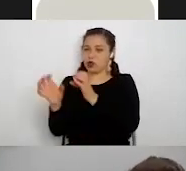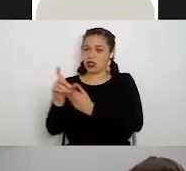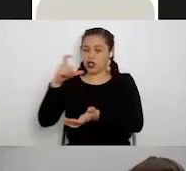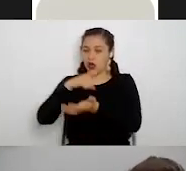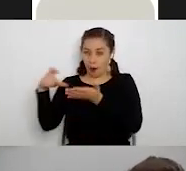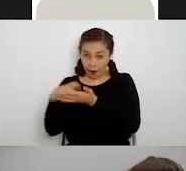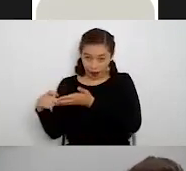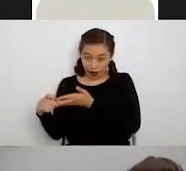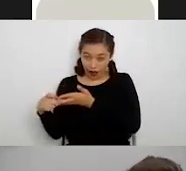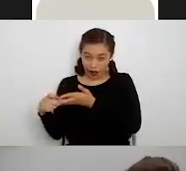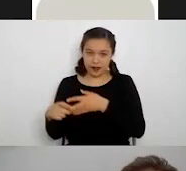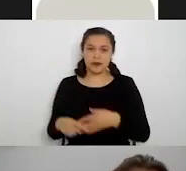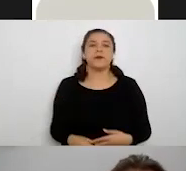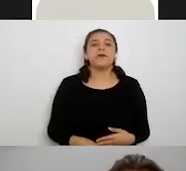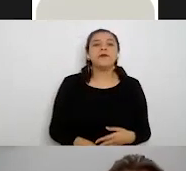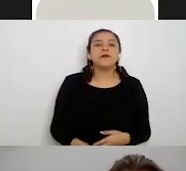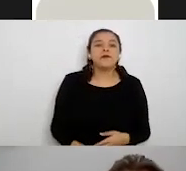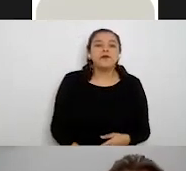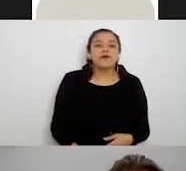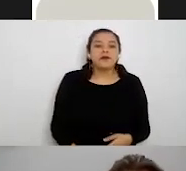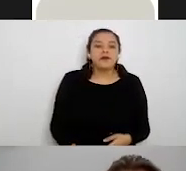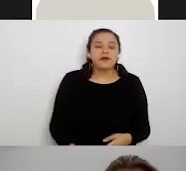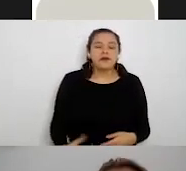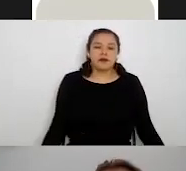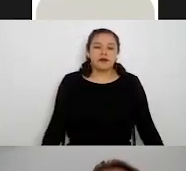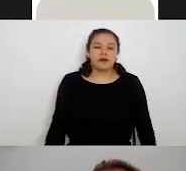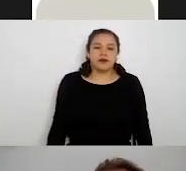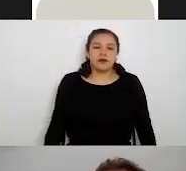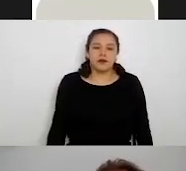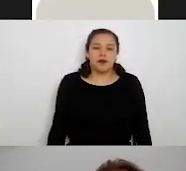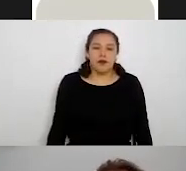Igual aquí como pongo desde antes de que la guerra de Ucrania